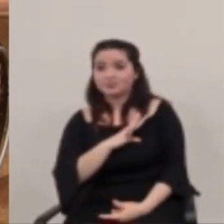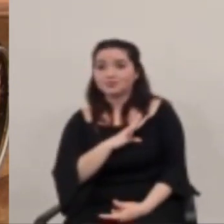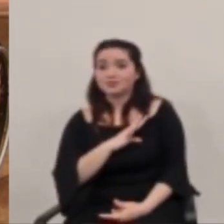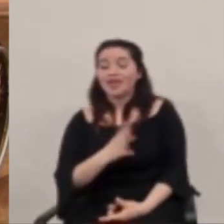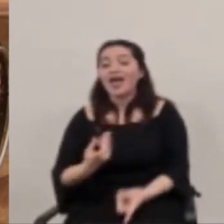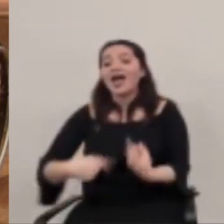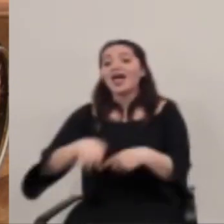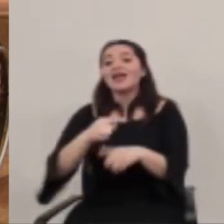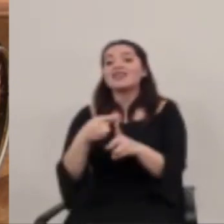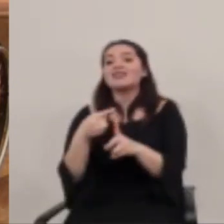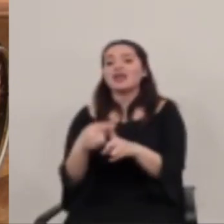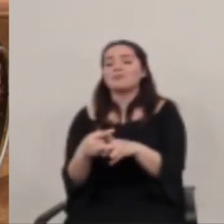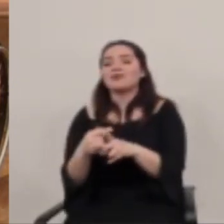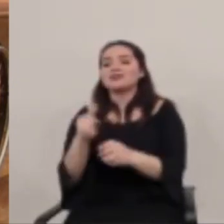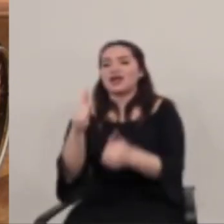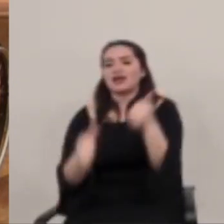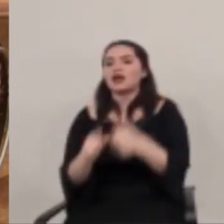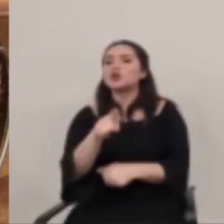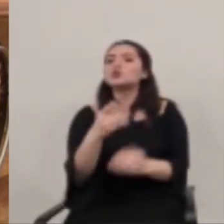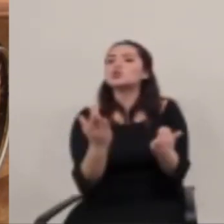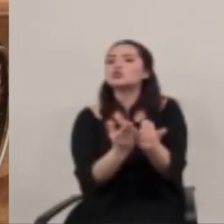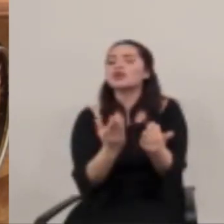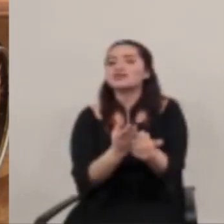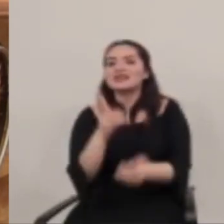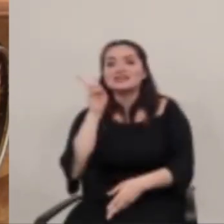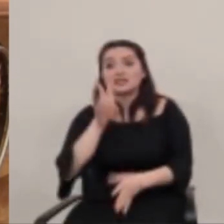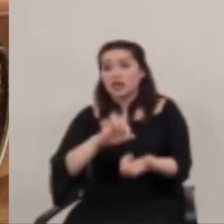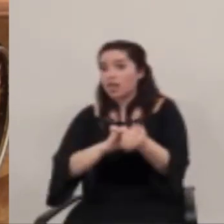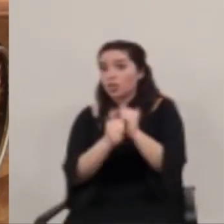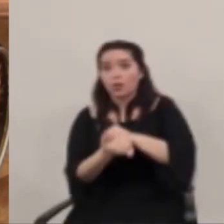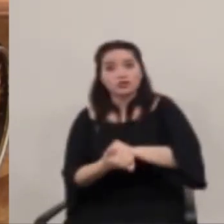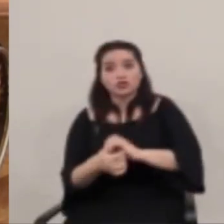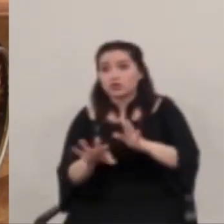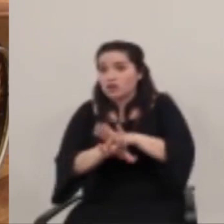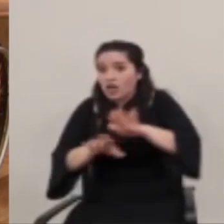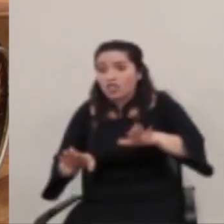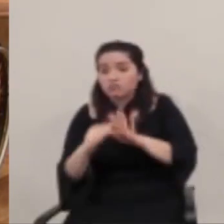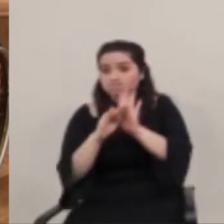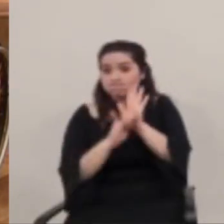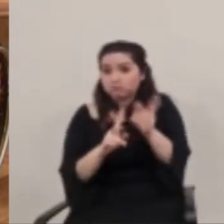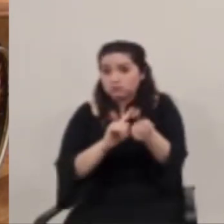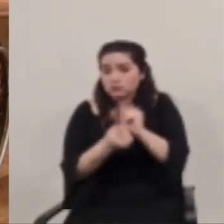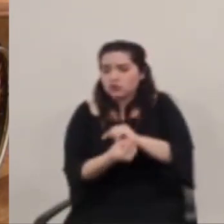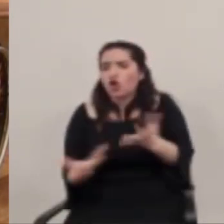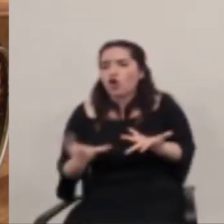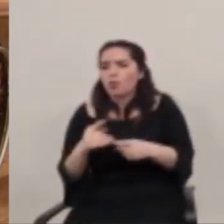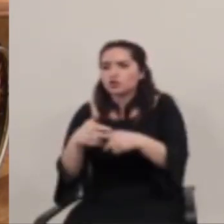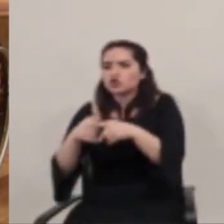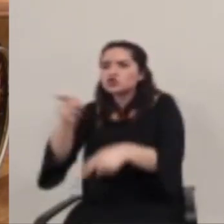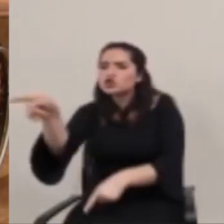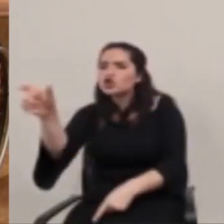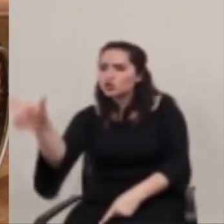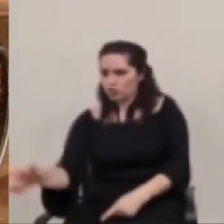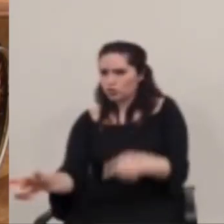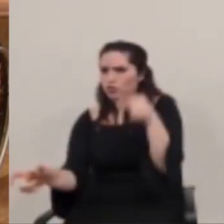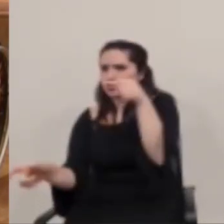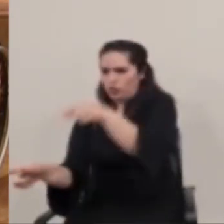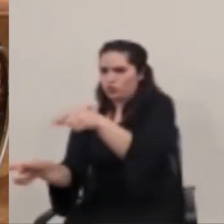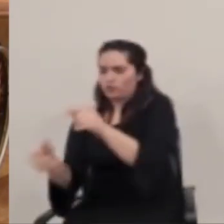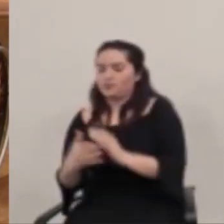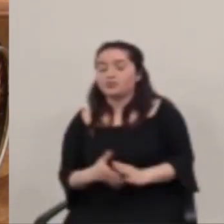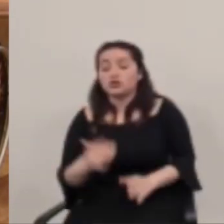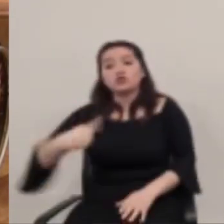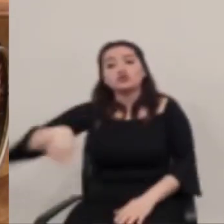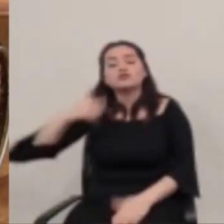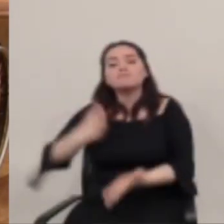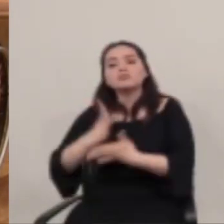que además son carreras que estudiaste sin ninguna adecuación curricular. Yo quiero preguntarte, como sociólogo, si nos ponemos a